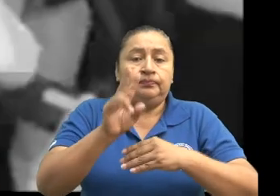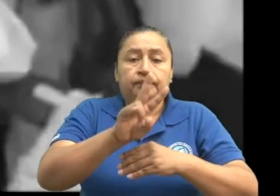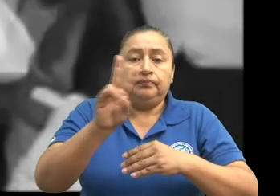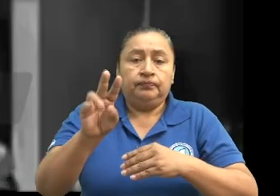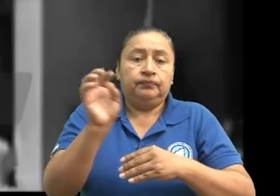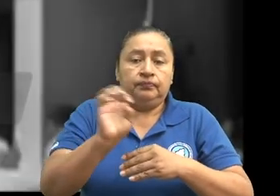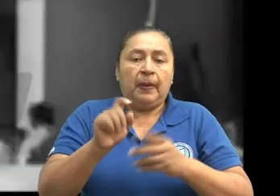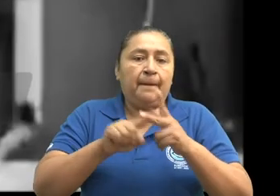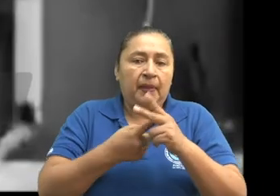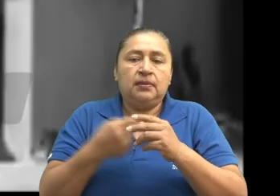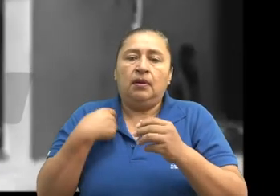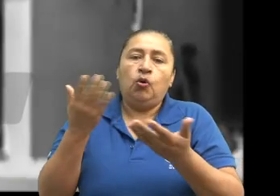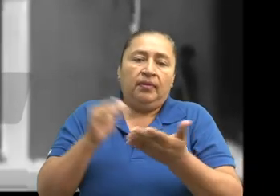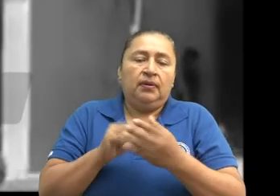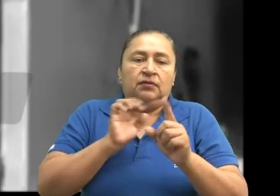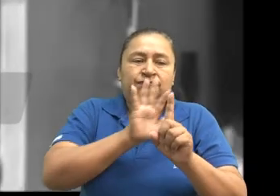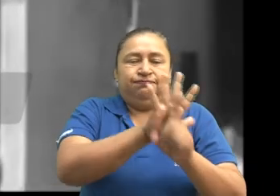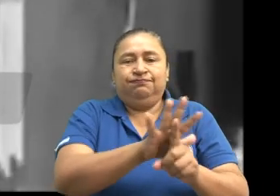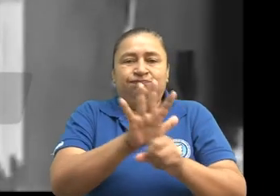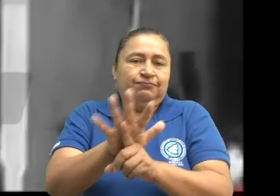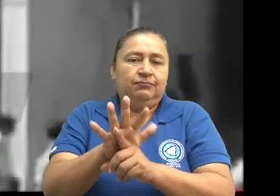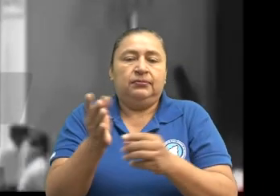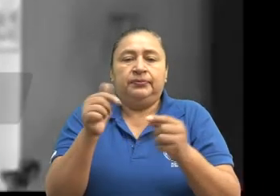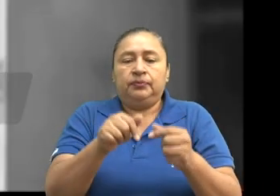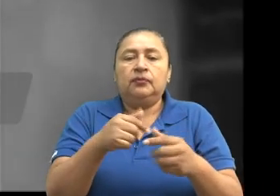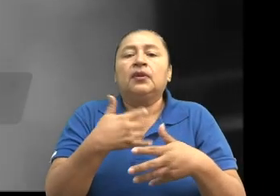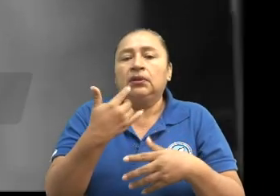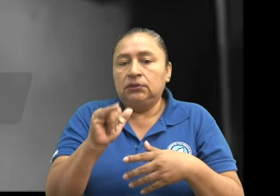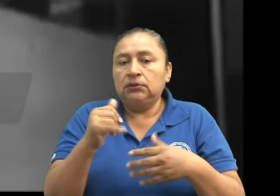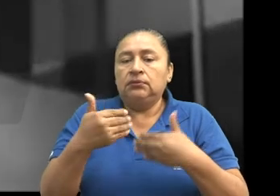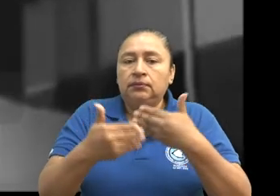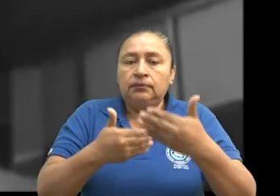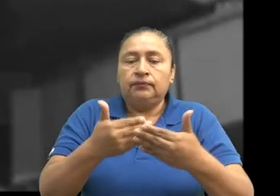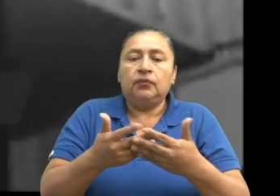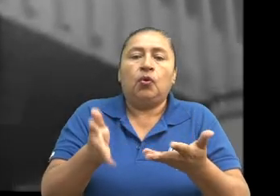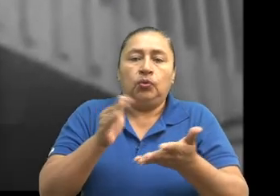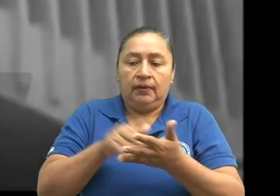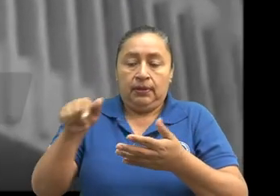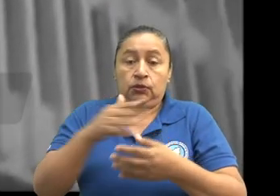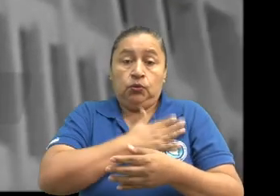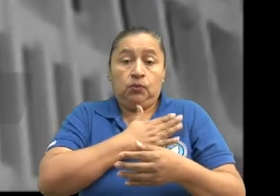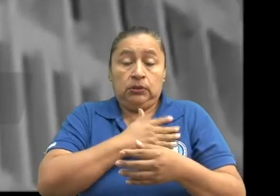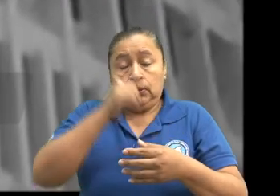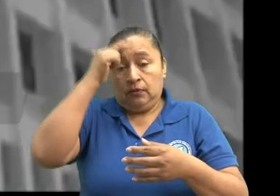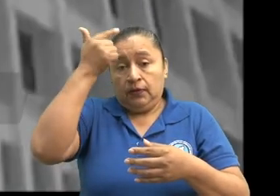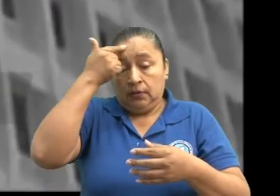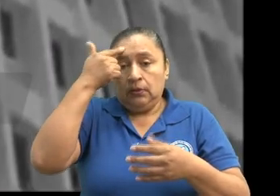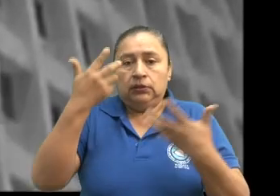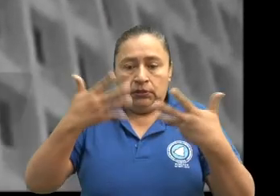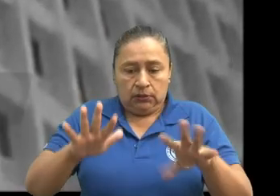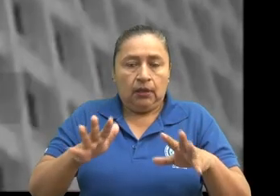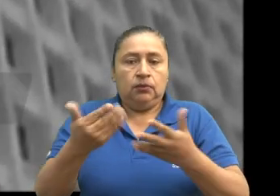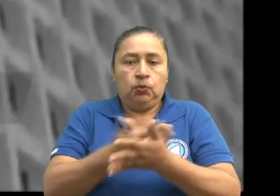acción represiva, y lógicamente ya de nuevo en el gobierno, formalmente